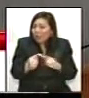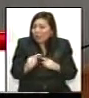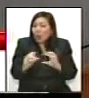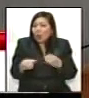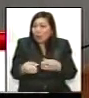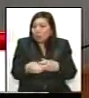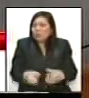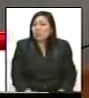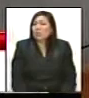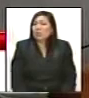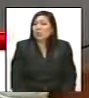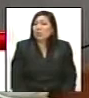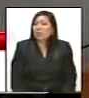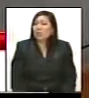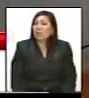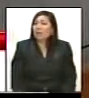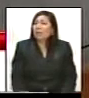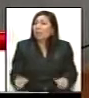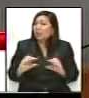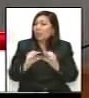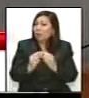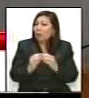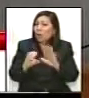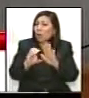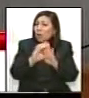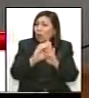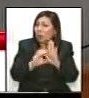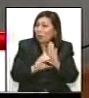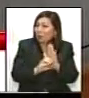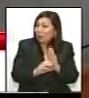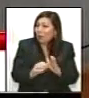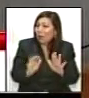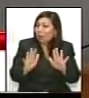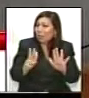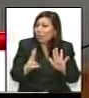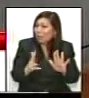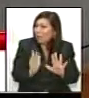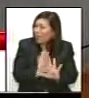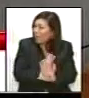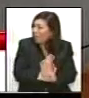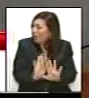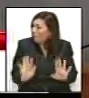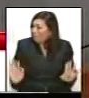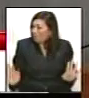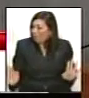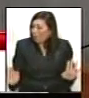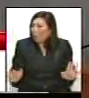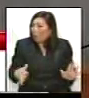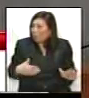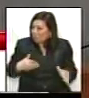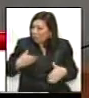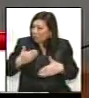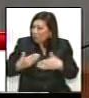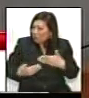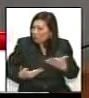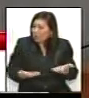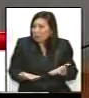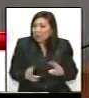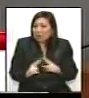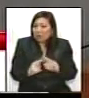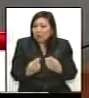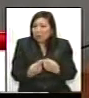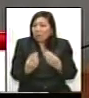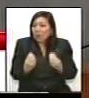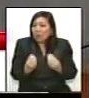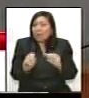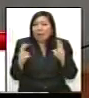presidentes los que integran la comisión de constitución solamente son 18 colegas muy bien podríamos seguir nosotros sesionando